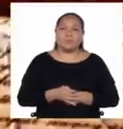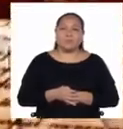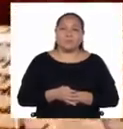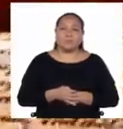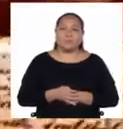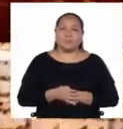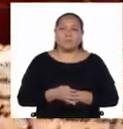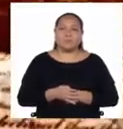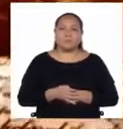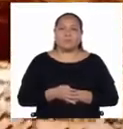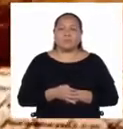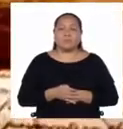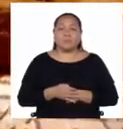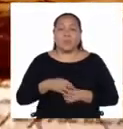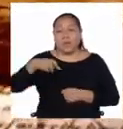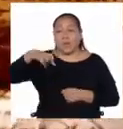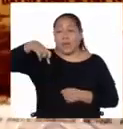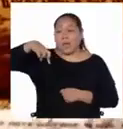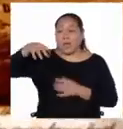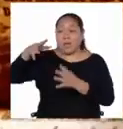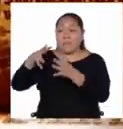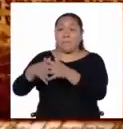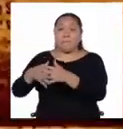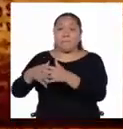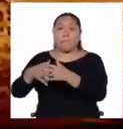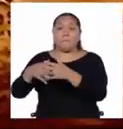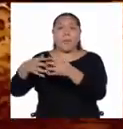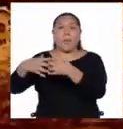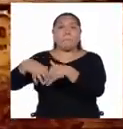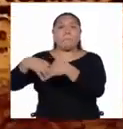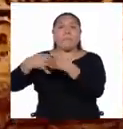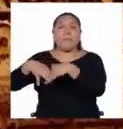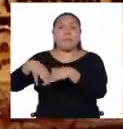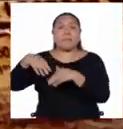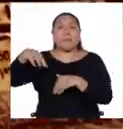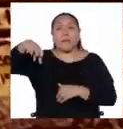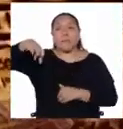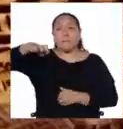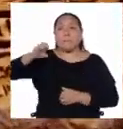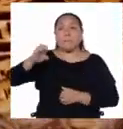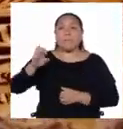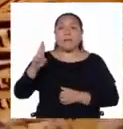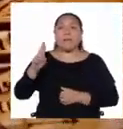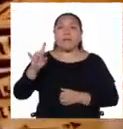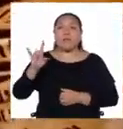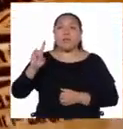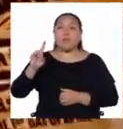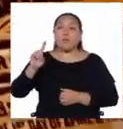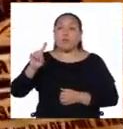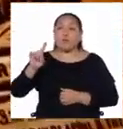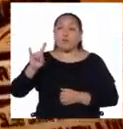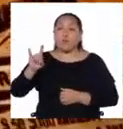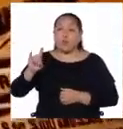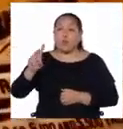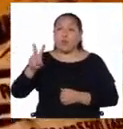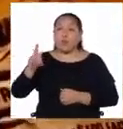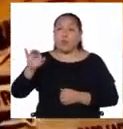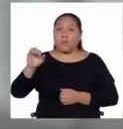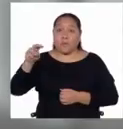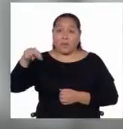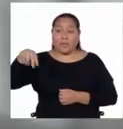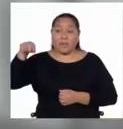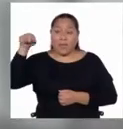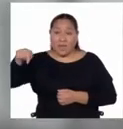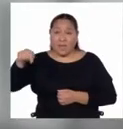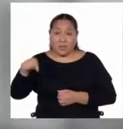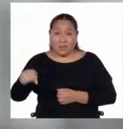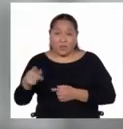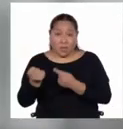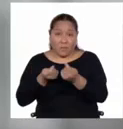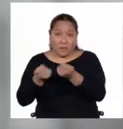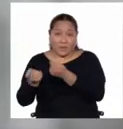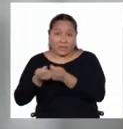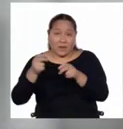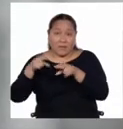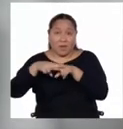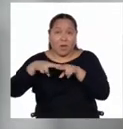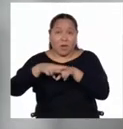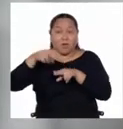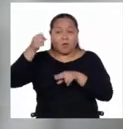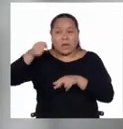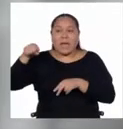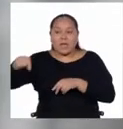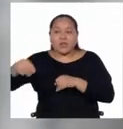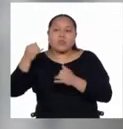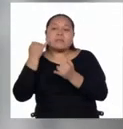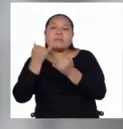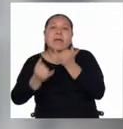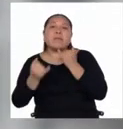La Peruvian Corporation, que fue la firma inglesa que administró los ferrocarriles, los concluyó, cosa que fue positiva, ¿no?